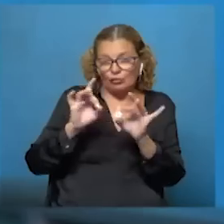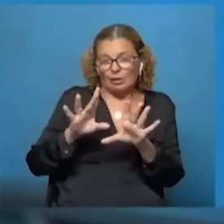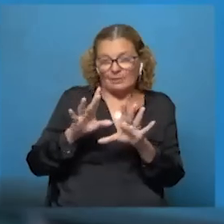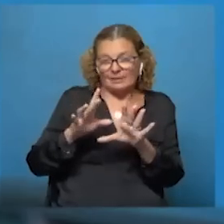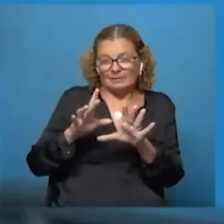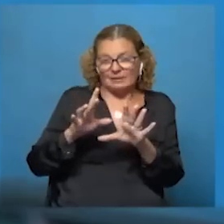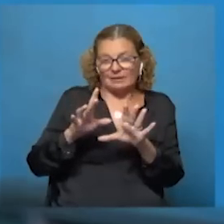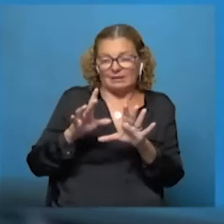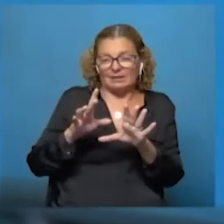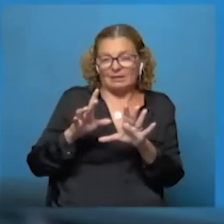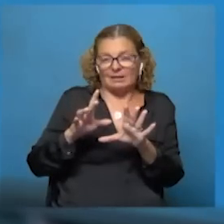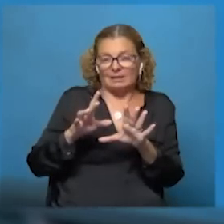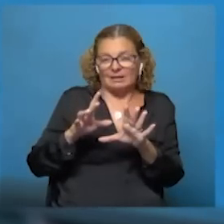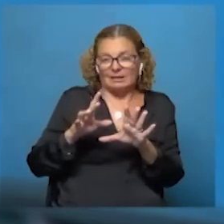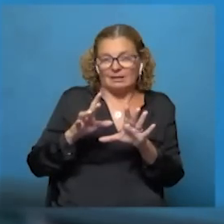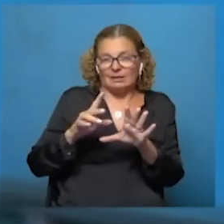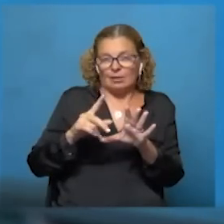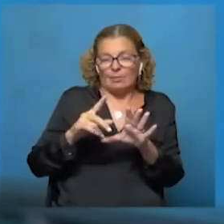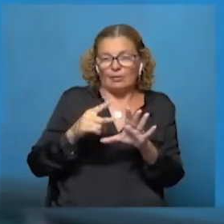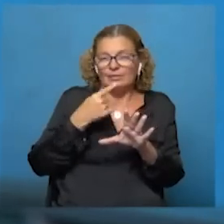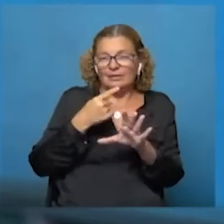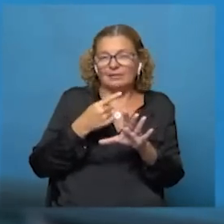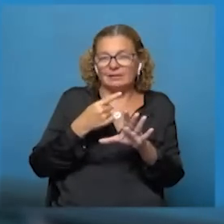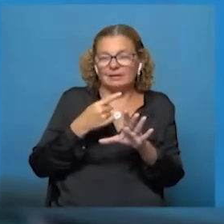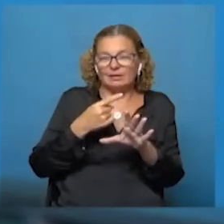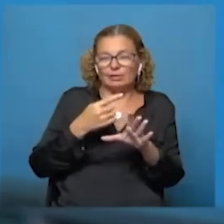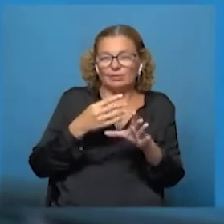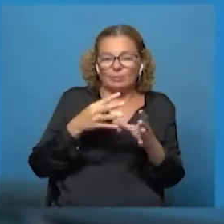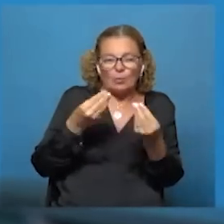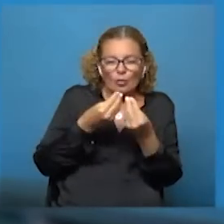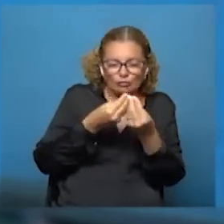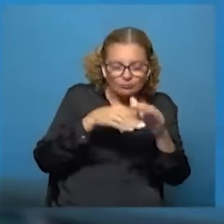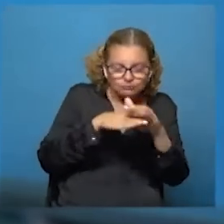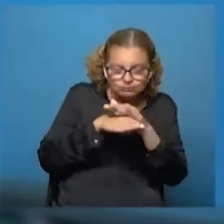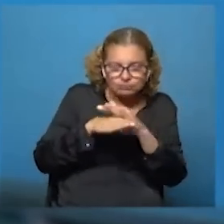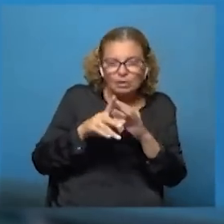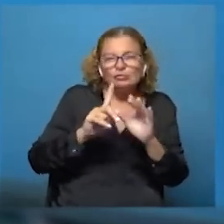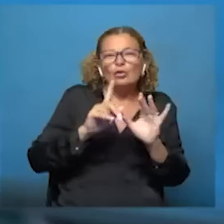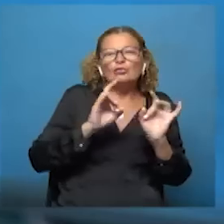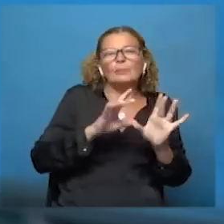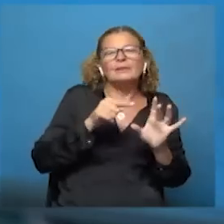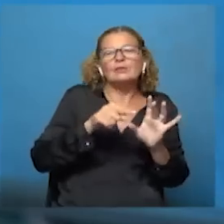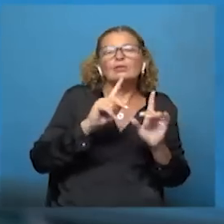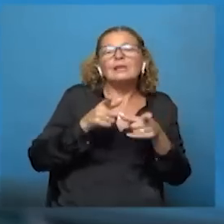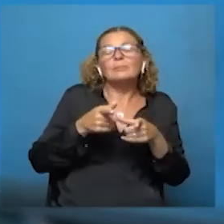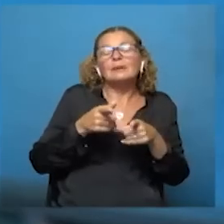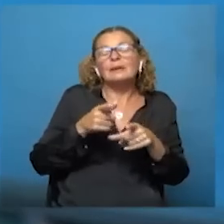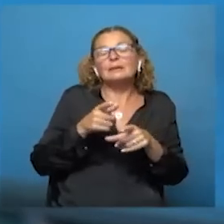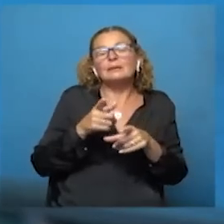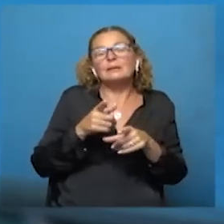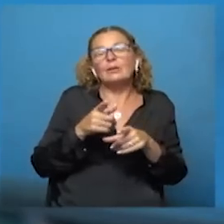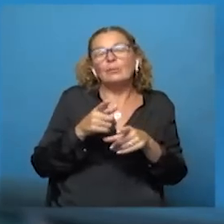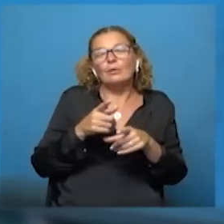en el fondo en Las Plazas es decir quiero evitar el hacinamiento sino que quizás tenés que tener